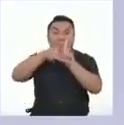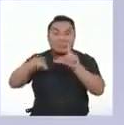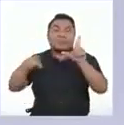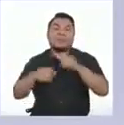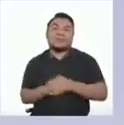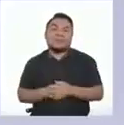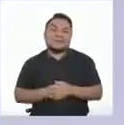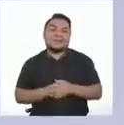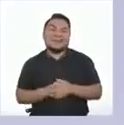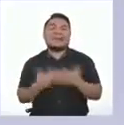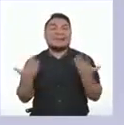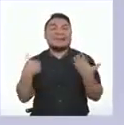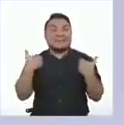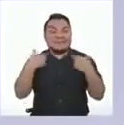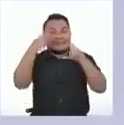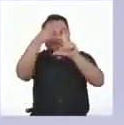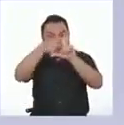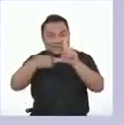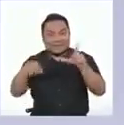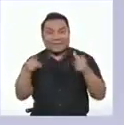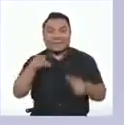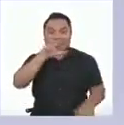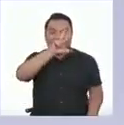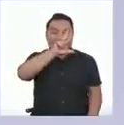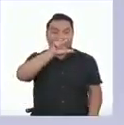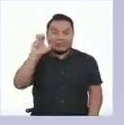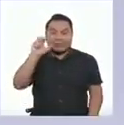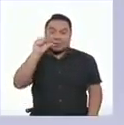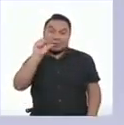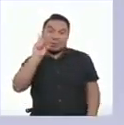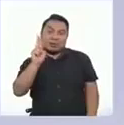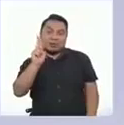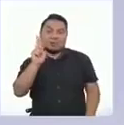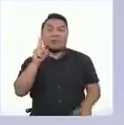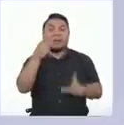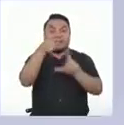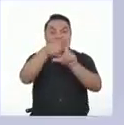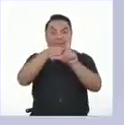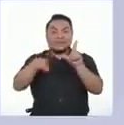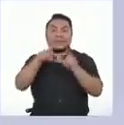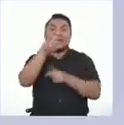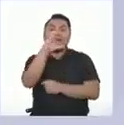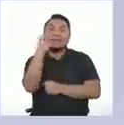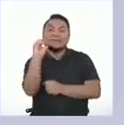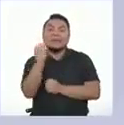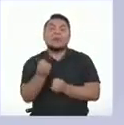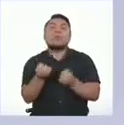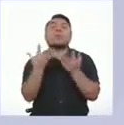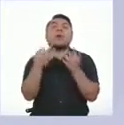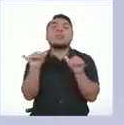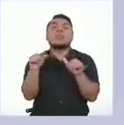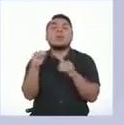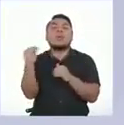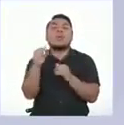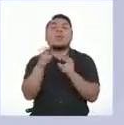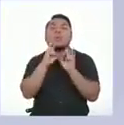dividir. Tenemos que dividir 300 gramos entre 100. Y eso